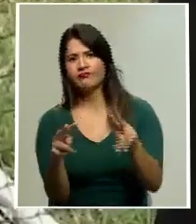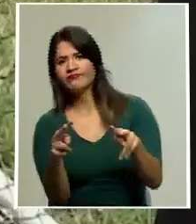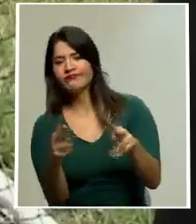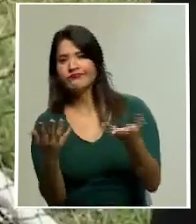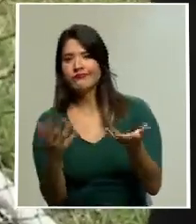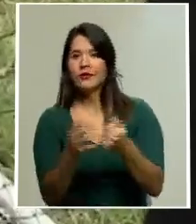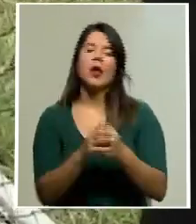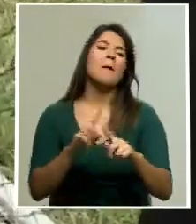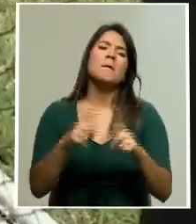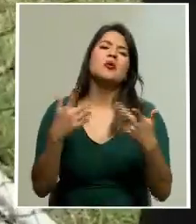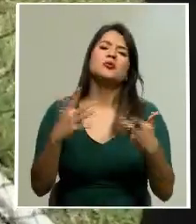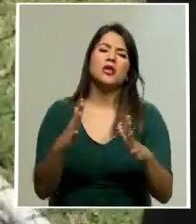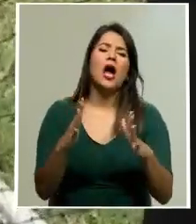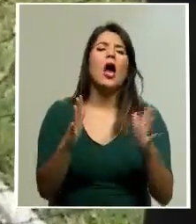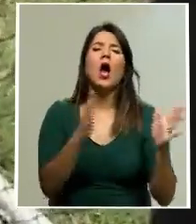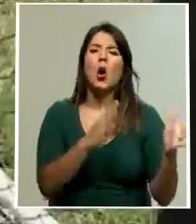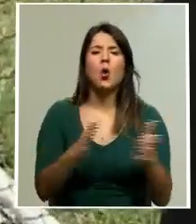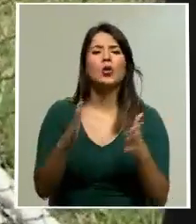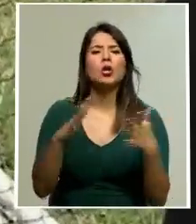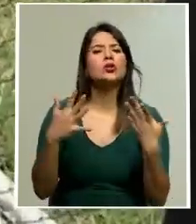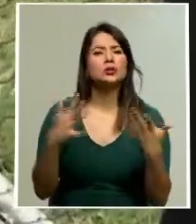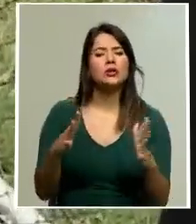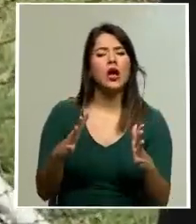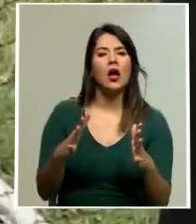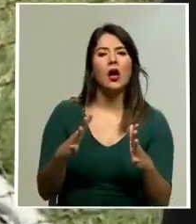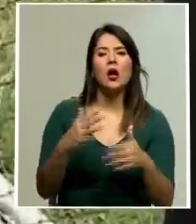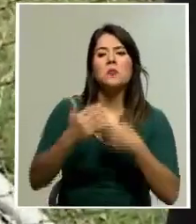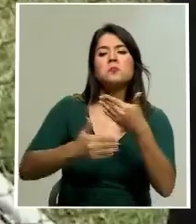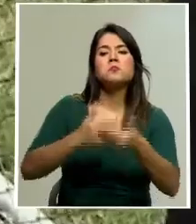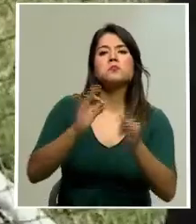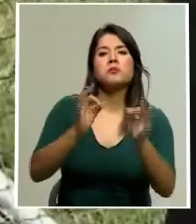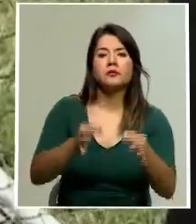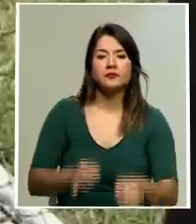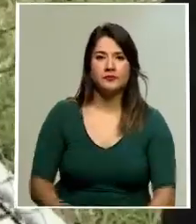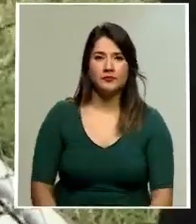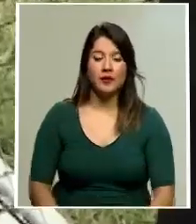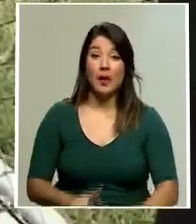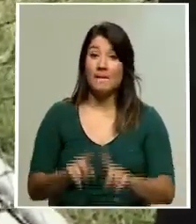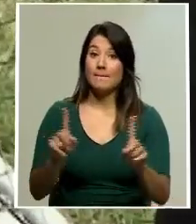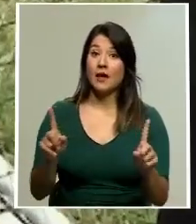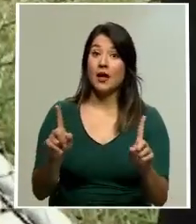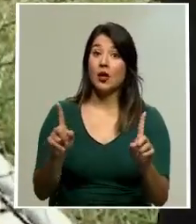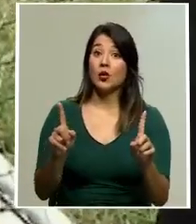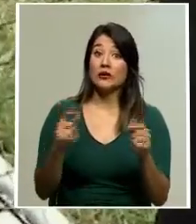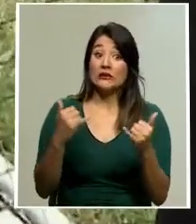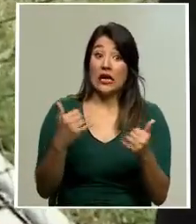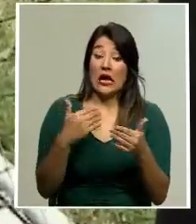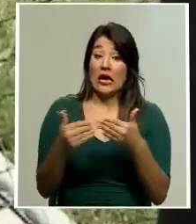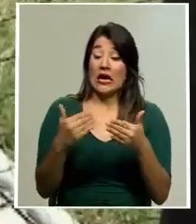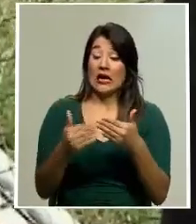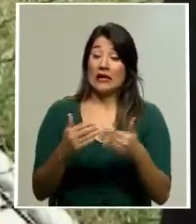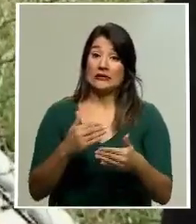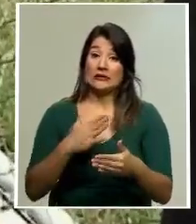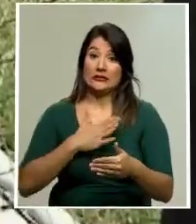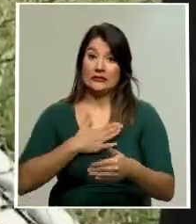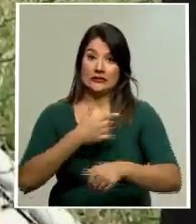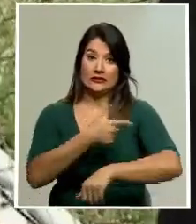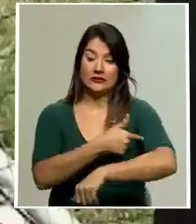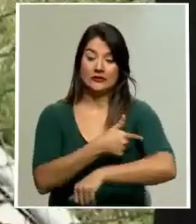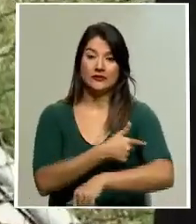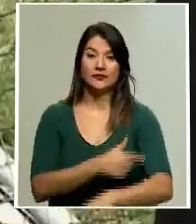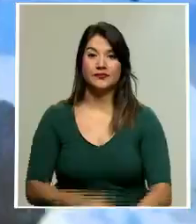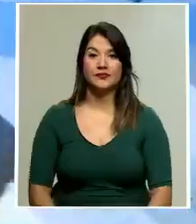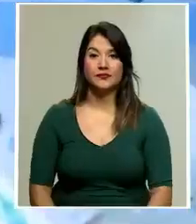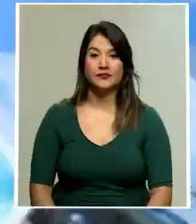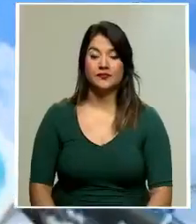se ordenaron y nos entregaron papelito y las cosas cambiaron, pero ya por dicha casi nos toca el momento de la